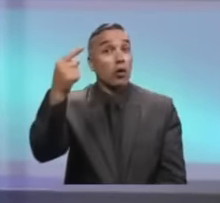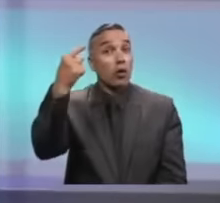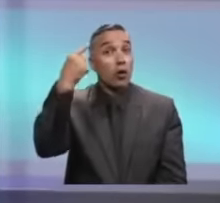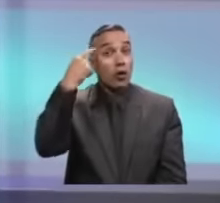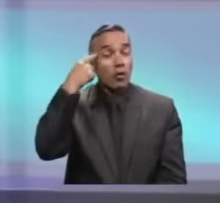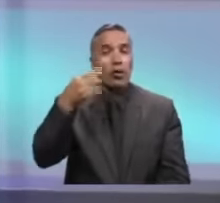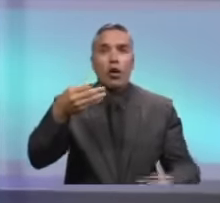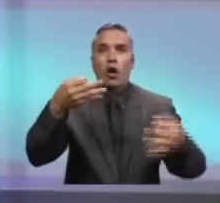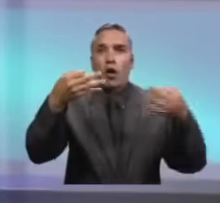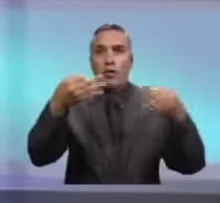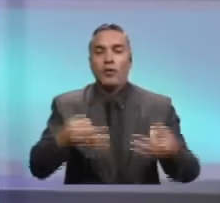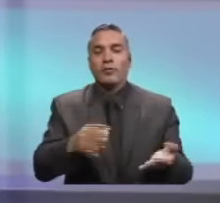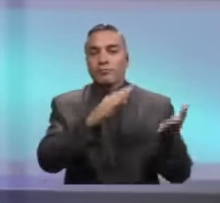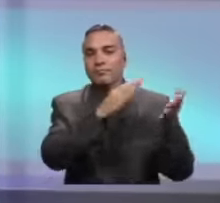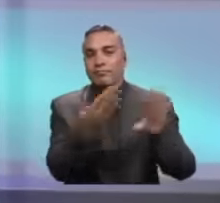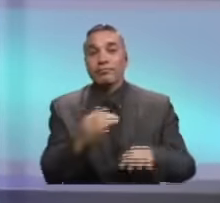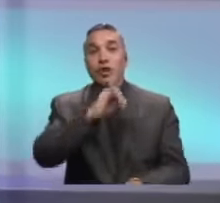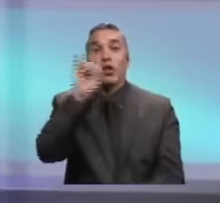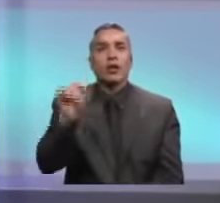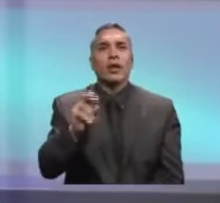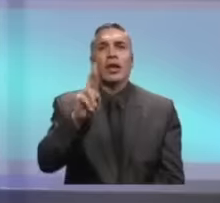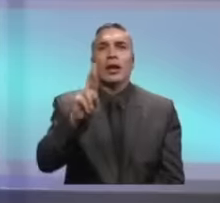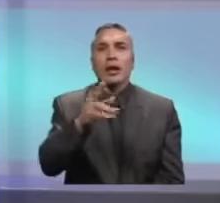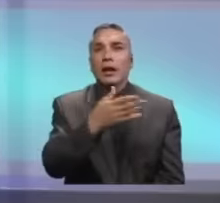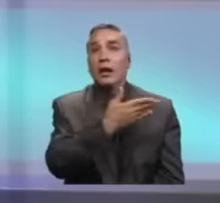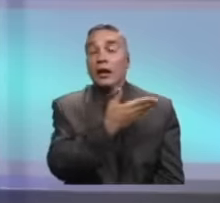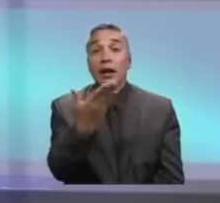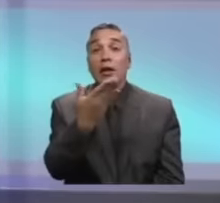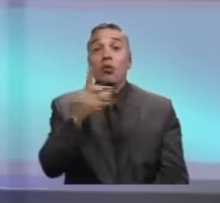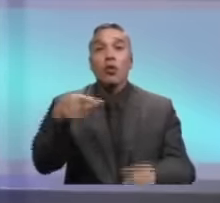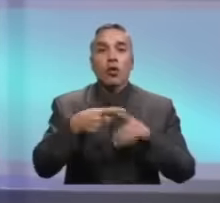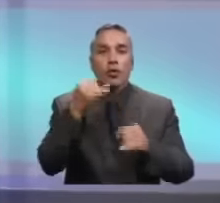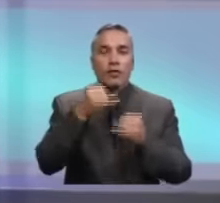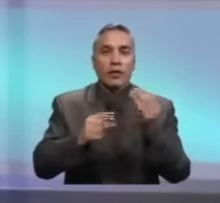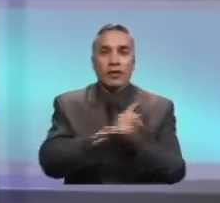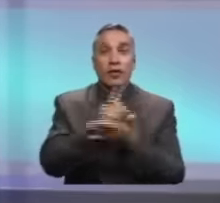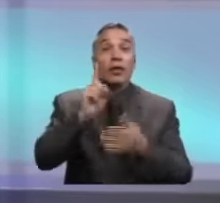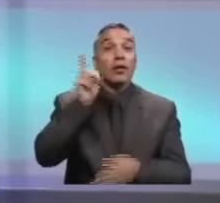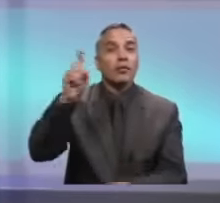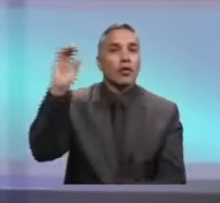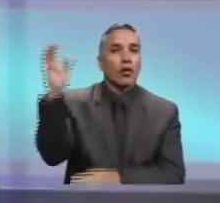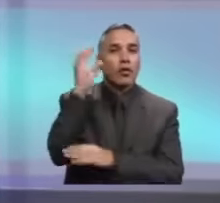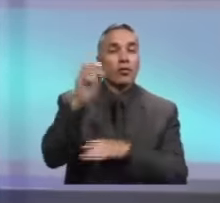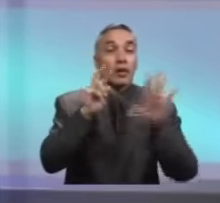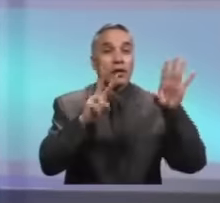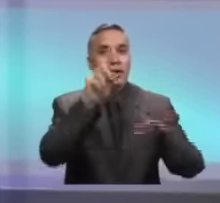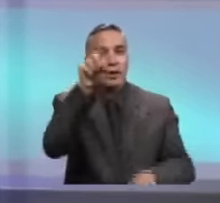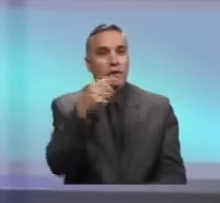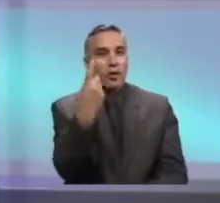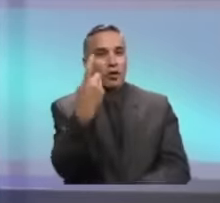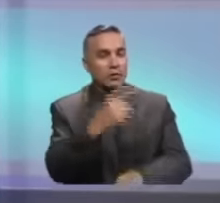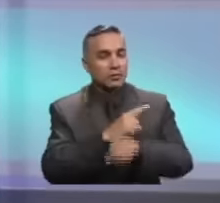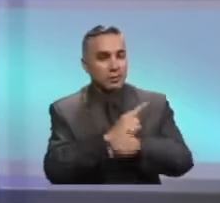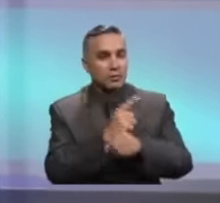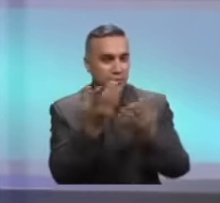gobierno confirmó la muerte de JR. Esto el fin de semana en Colombia, 7 con 11.